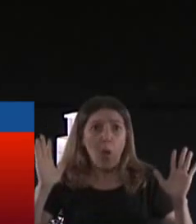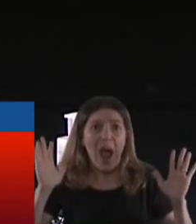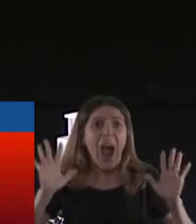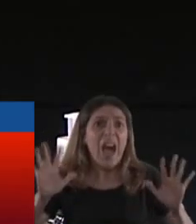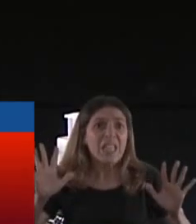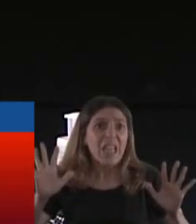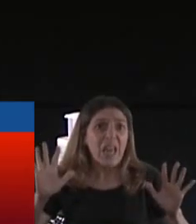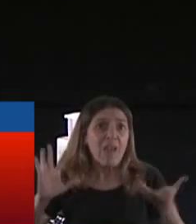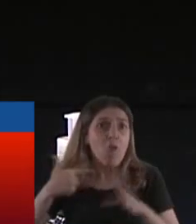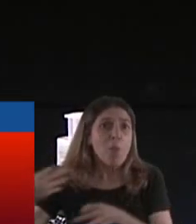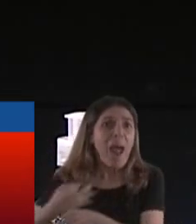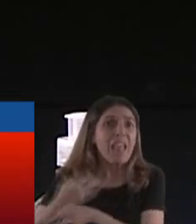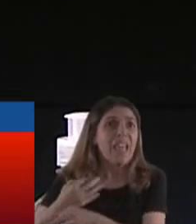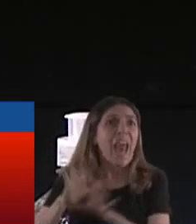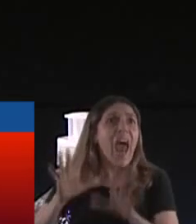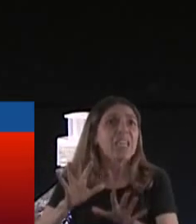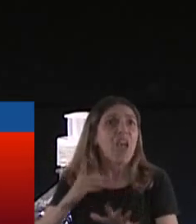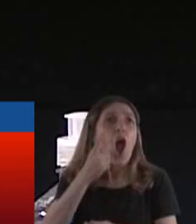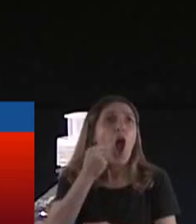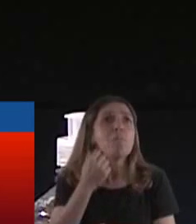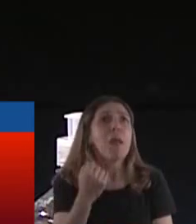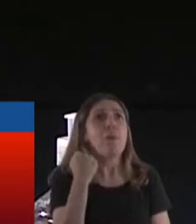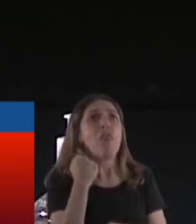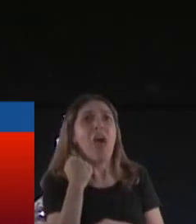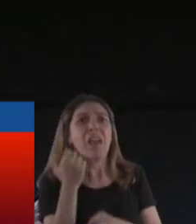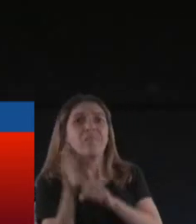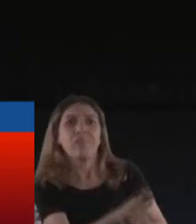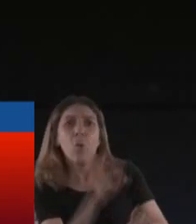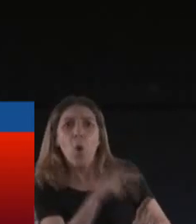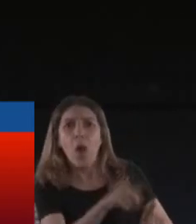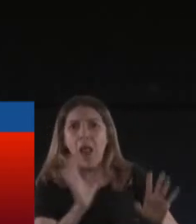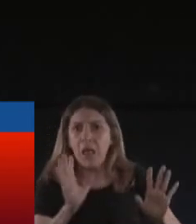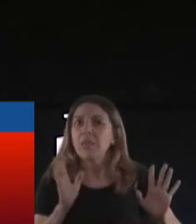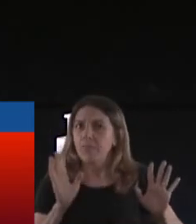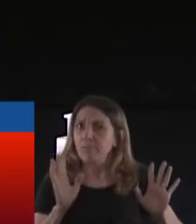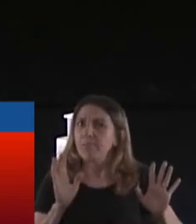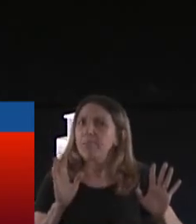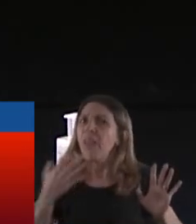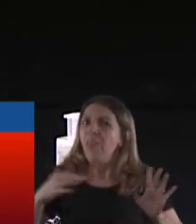cultivan con estas lógicas. Y con lo cual uno tiene que hacer cierto proceso de